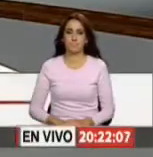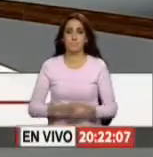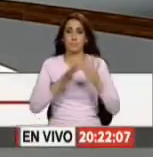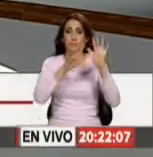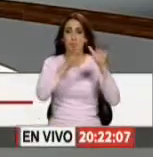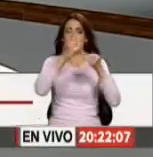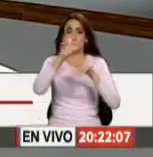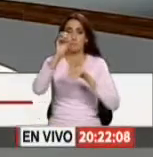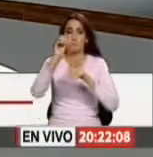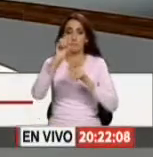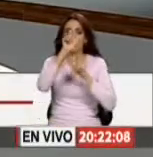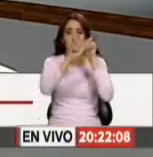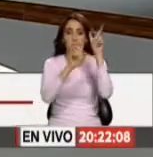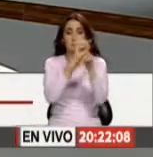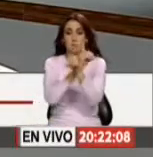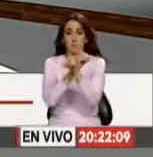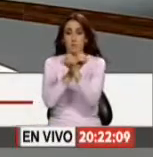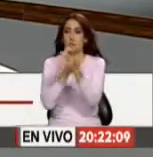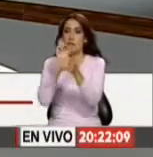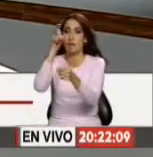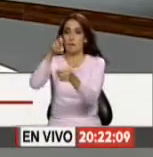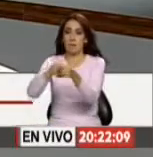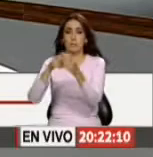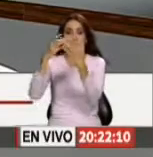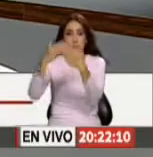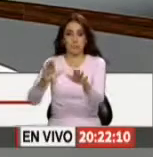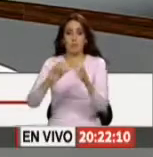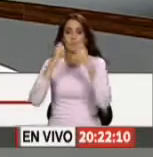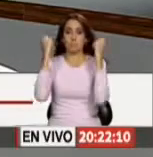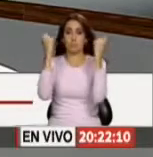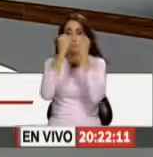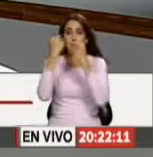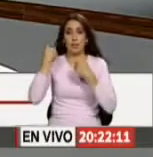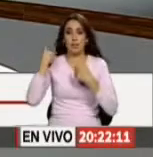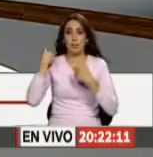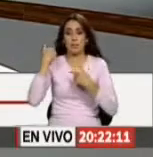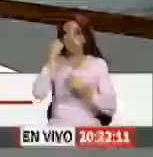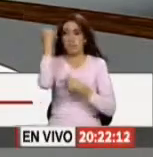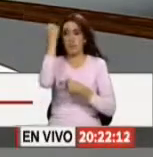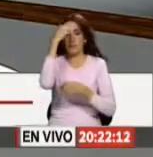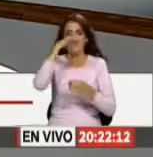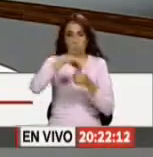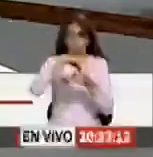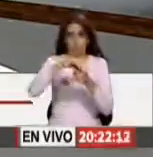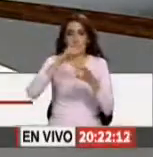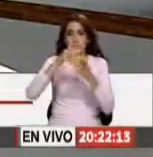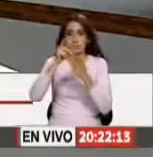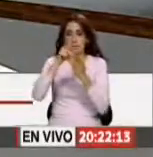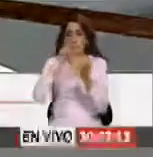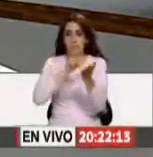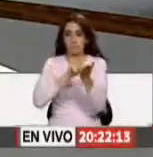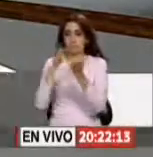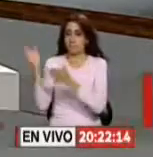...930 personas con discapacidad se han inscrito hasta el momento en la campaña Tienen Derecho a Votar. Los ciudadanos